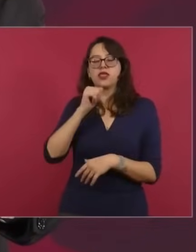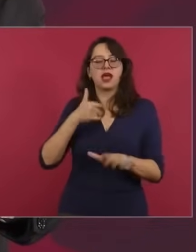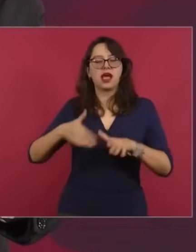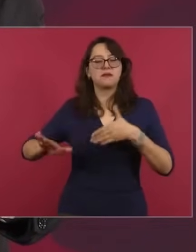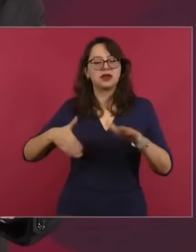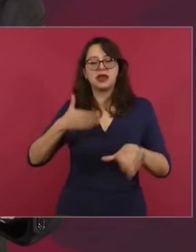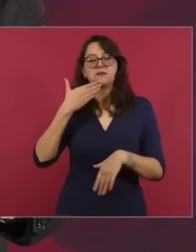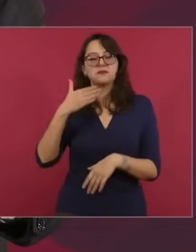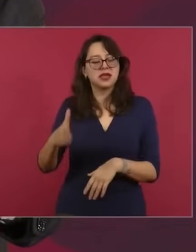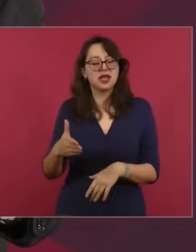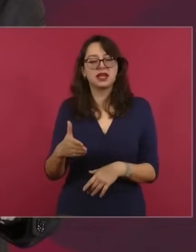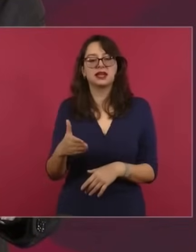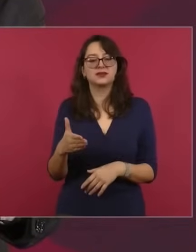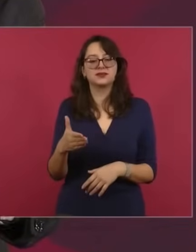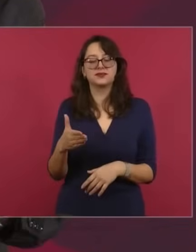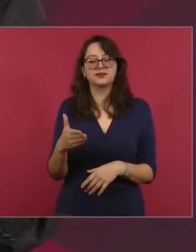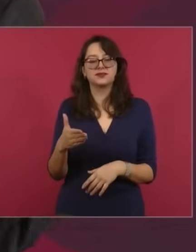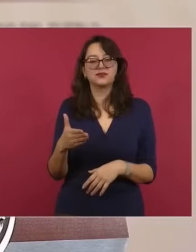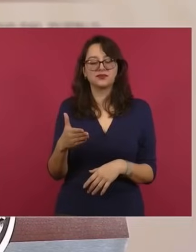la